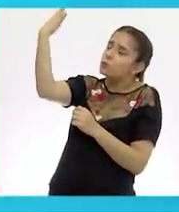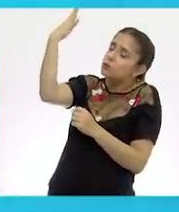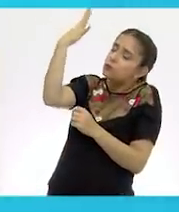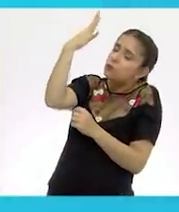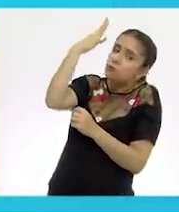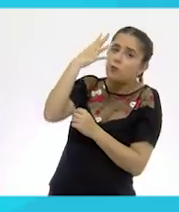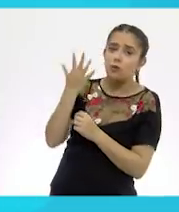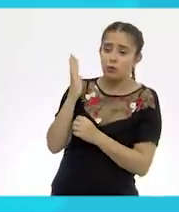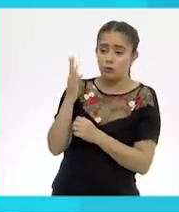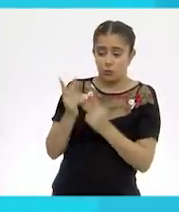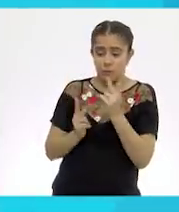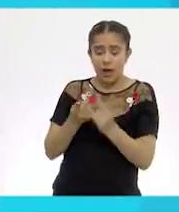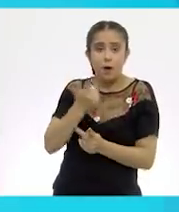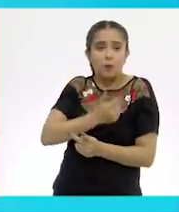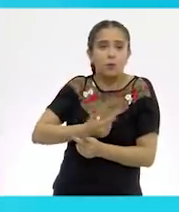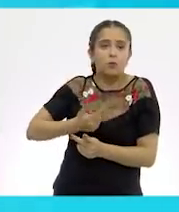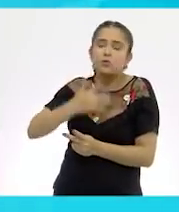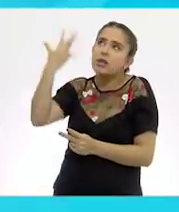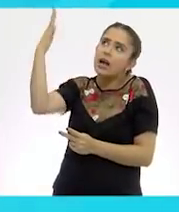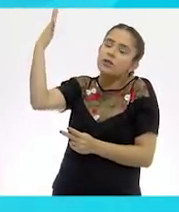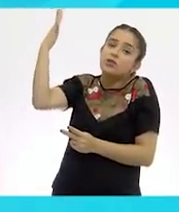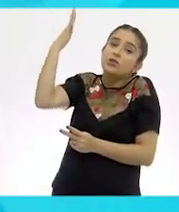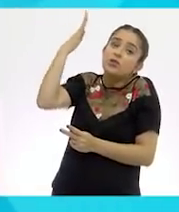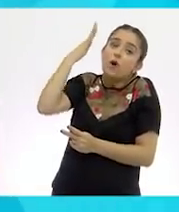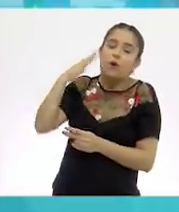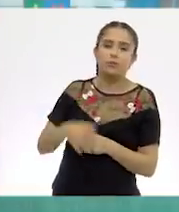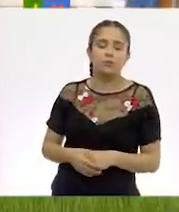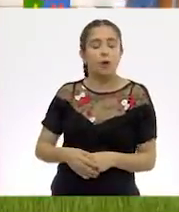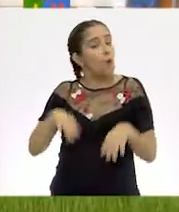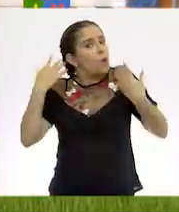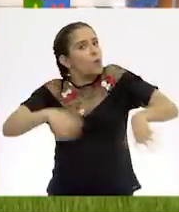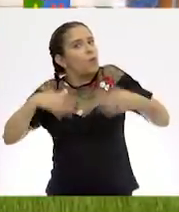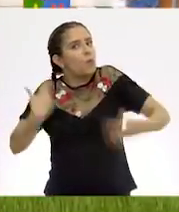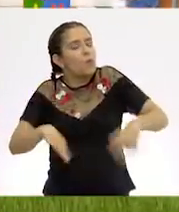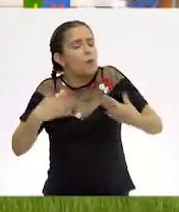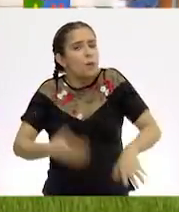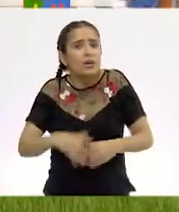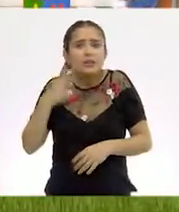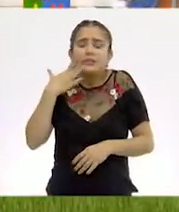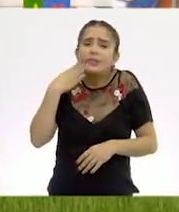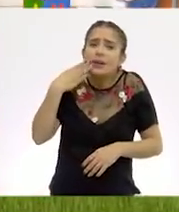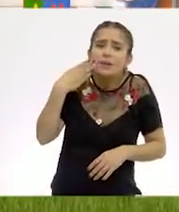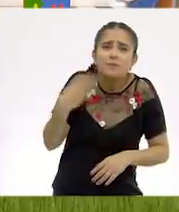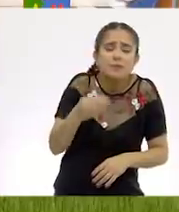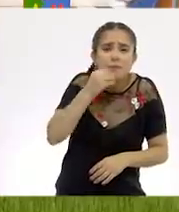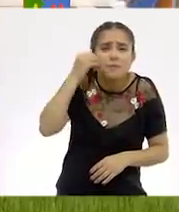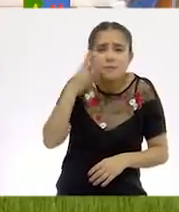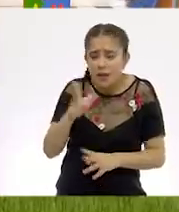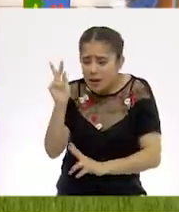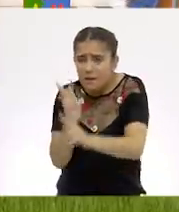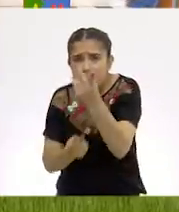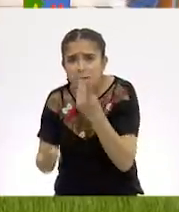ves, Alexia? Ay, profe Danis, es maravilloso, porque entre más conocemos a las plantas, las